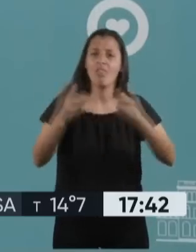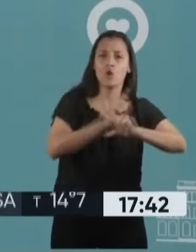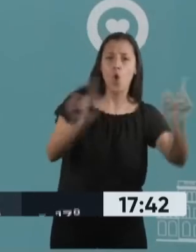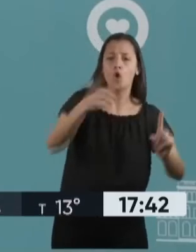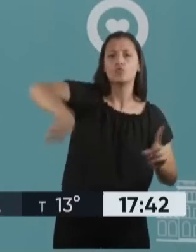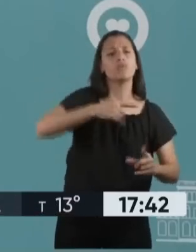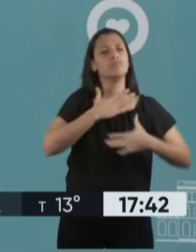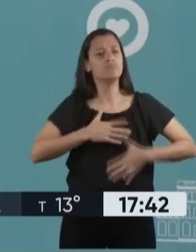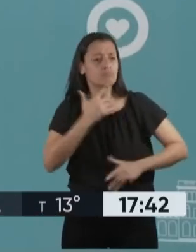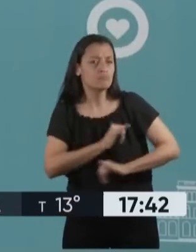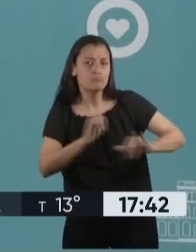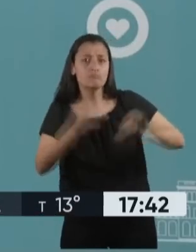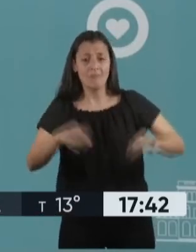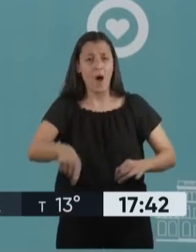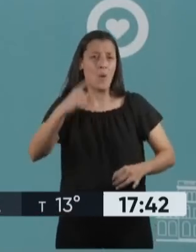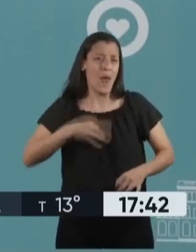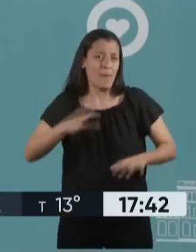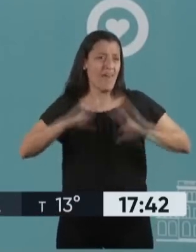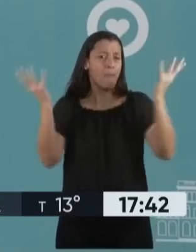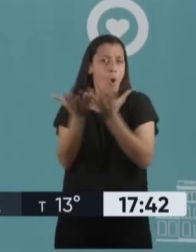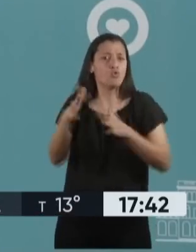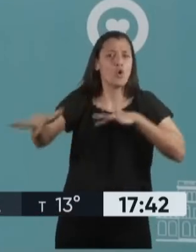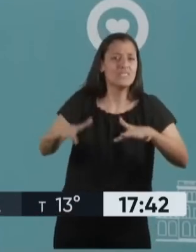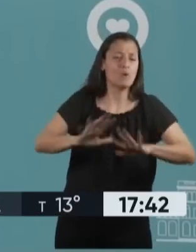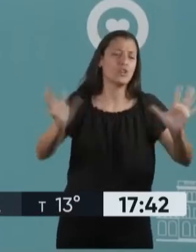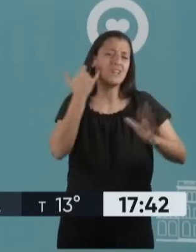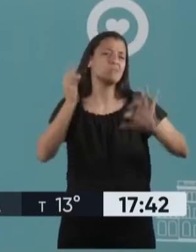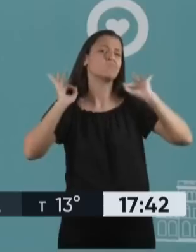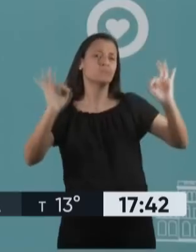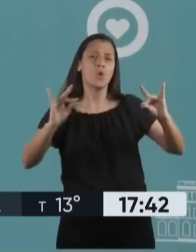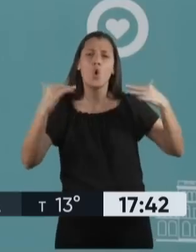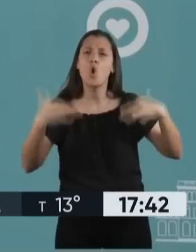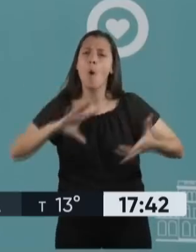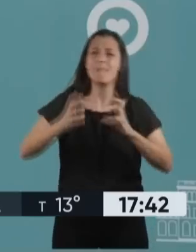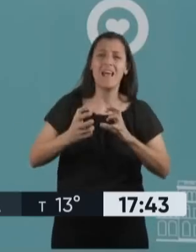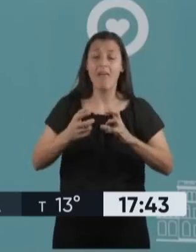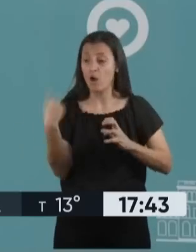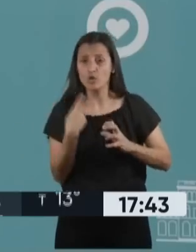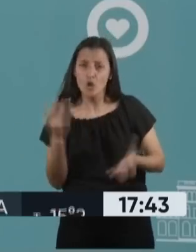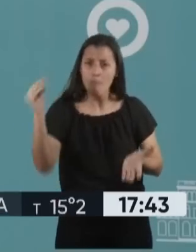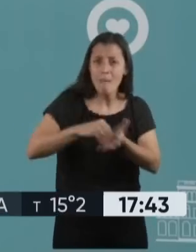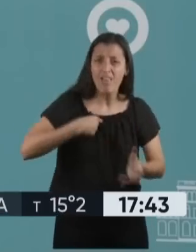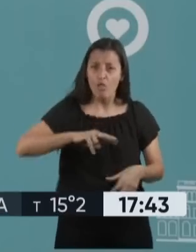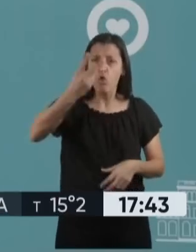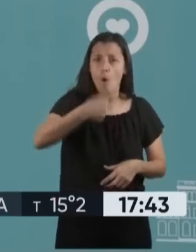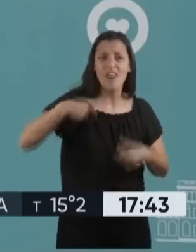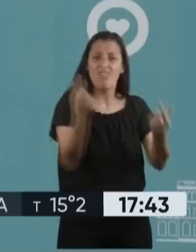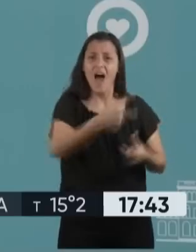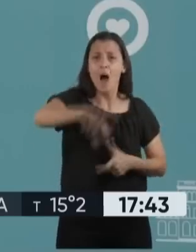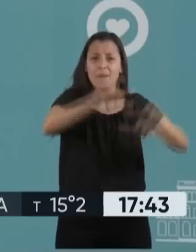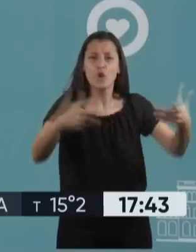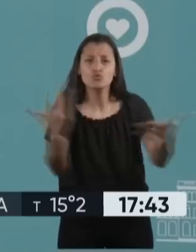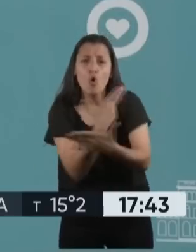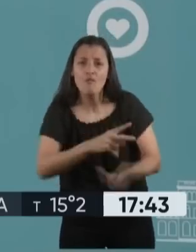calma. La vida en el mundo, en este momento del mundo, ya es lo suficientemente complicada como para que nosotros se la compliquemos más a los ciudadanos,